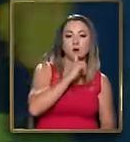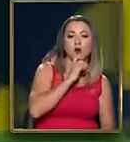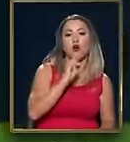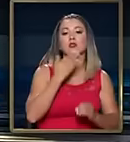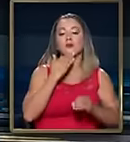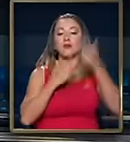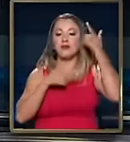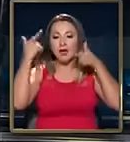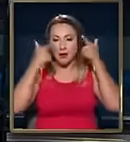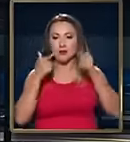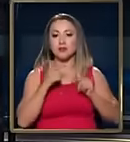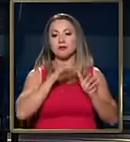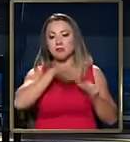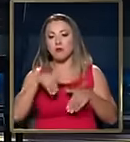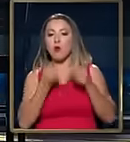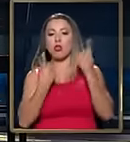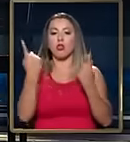Talca.